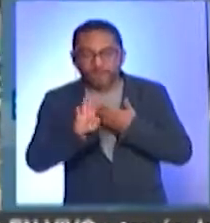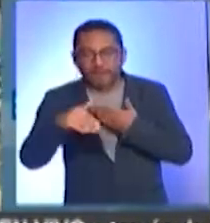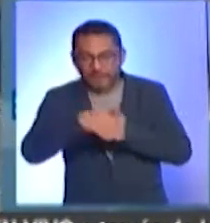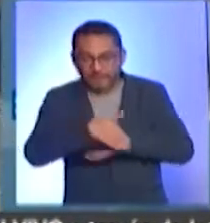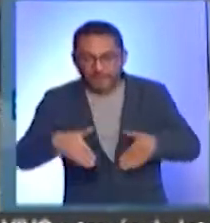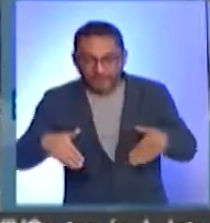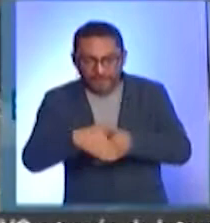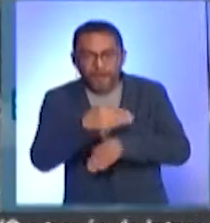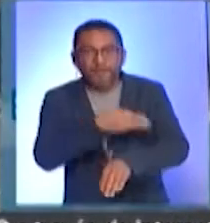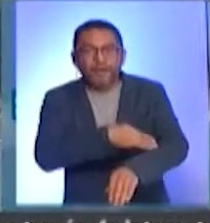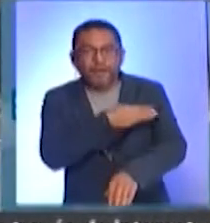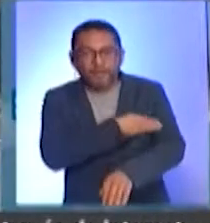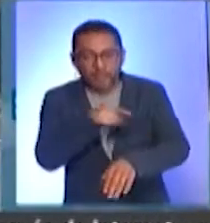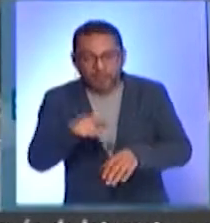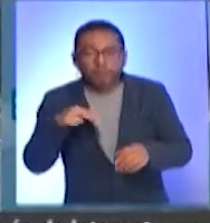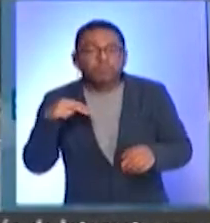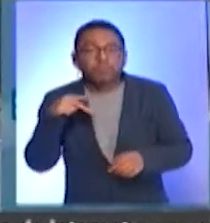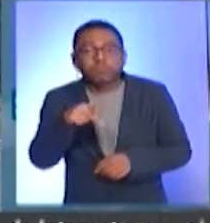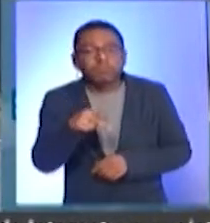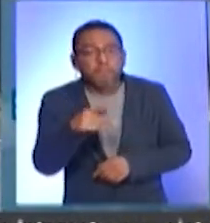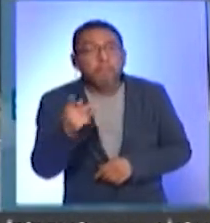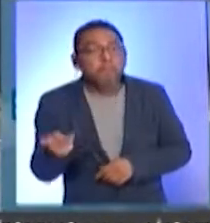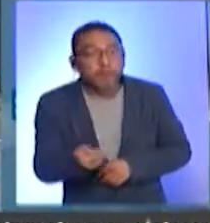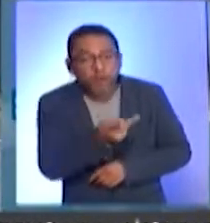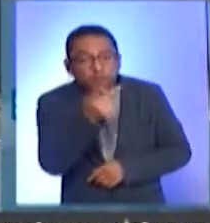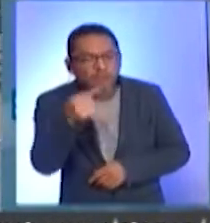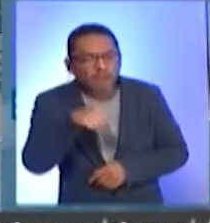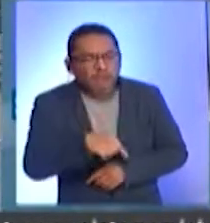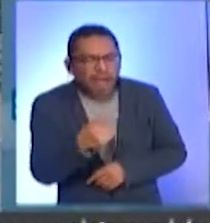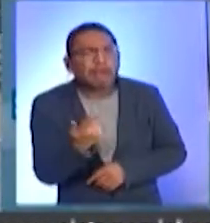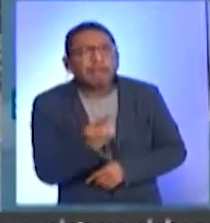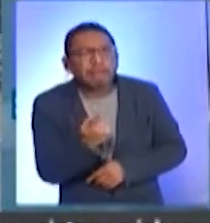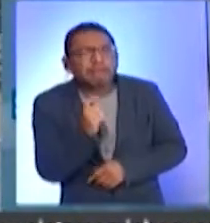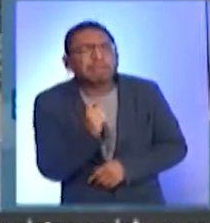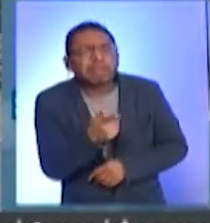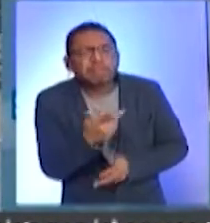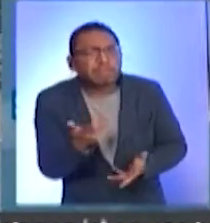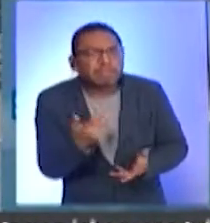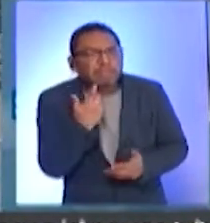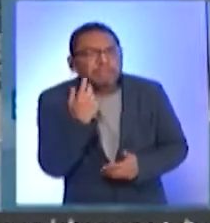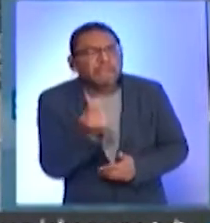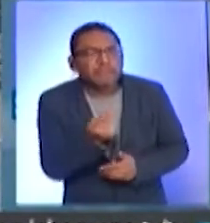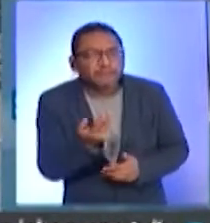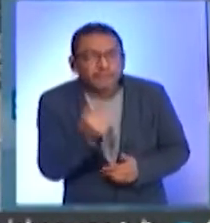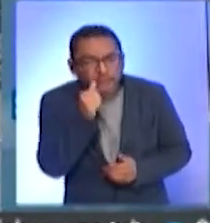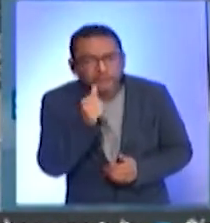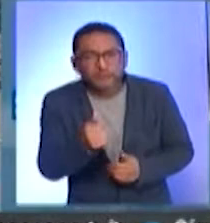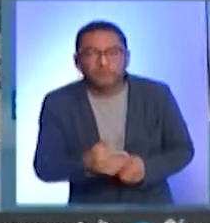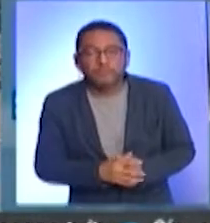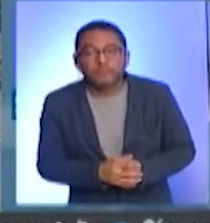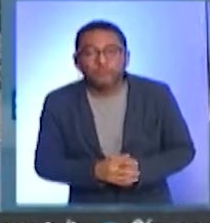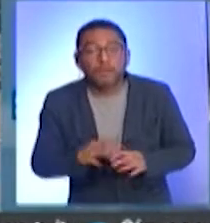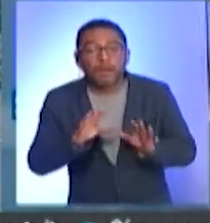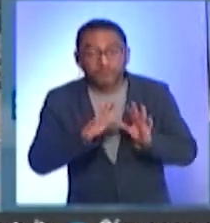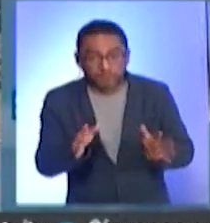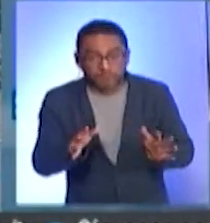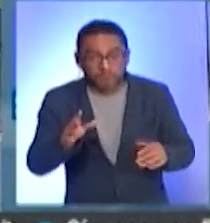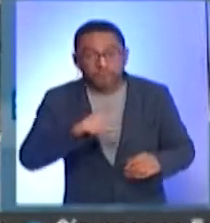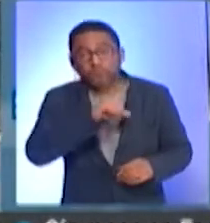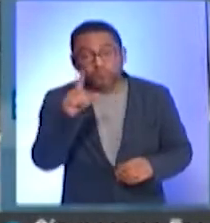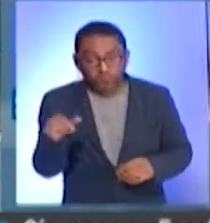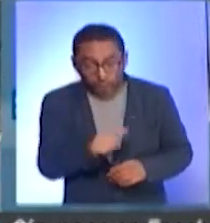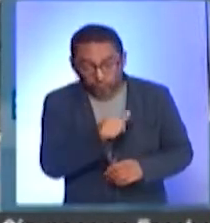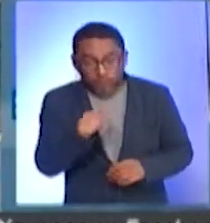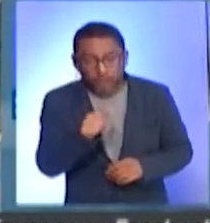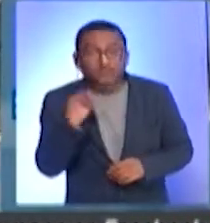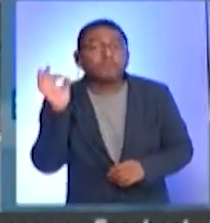las personas que se acercan cuál es el motivo de estar aquí de su atención y de ahí definen si